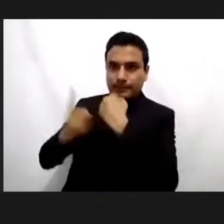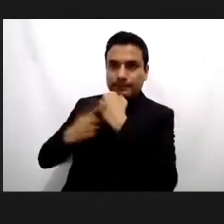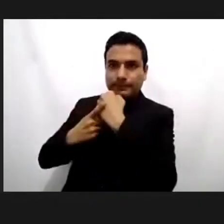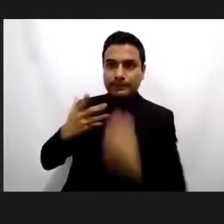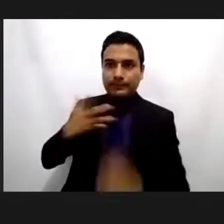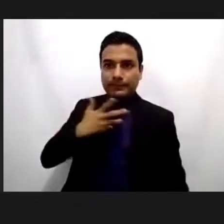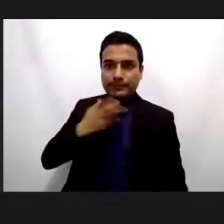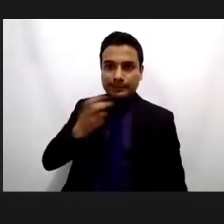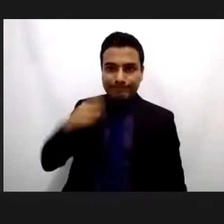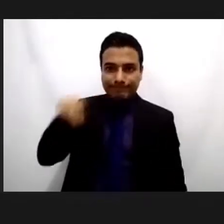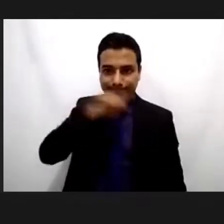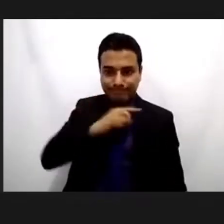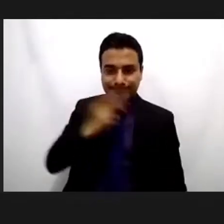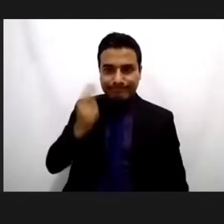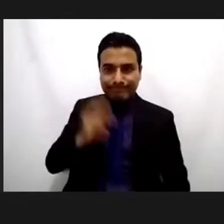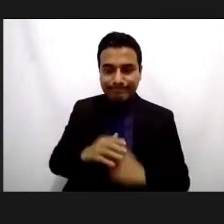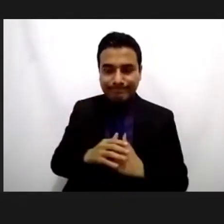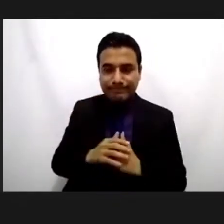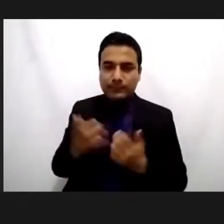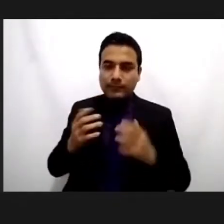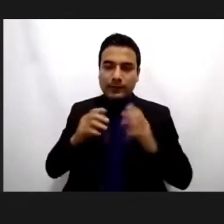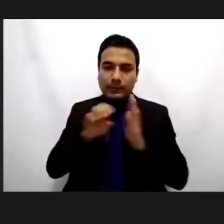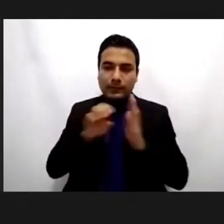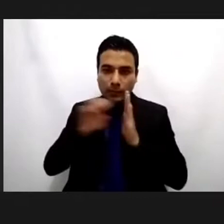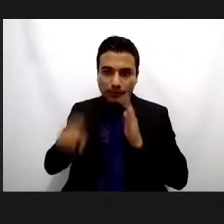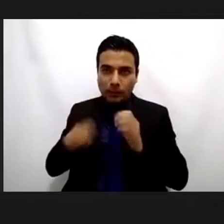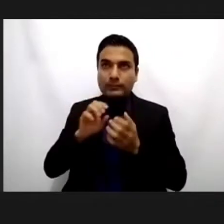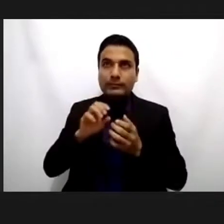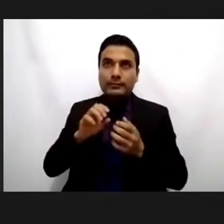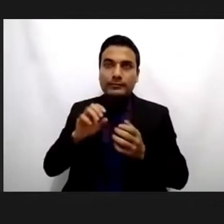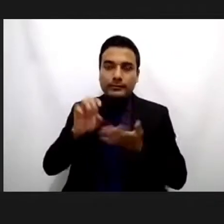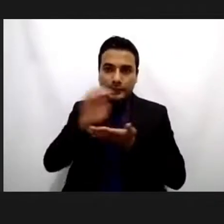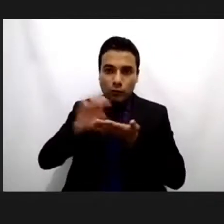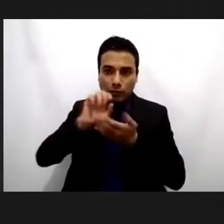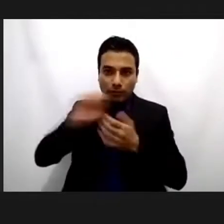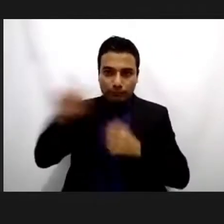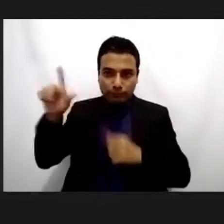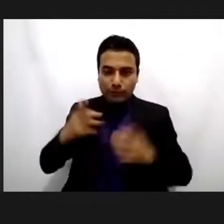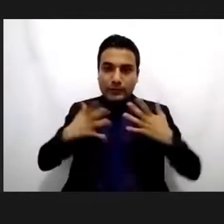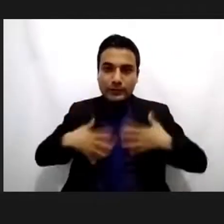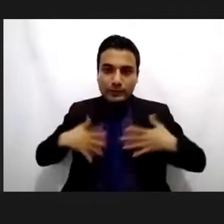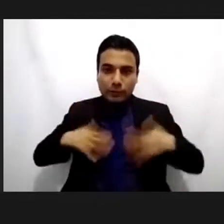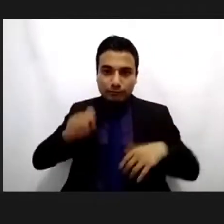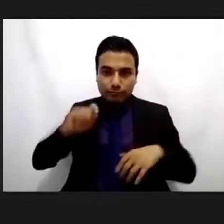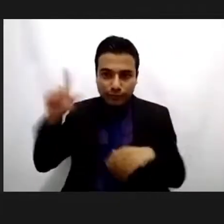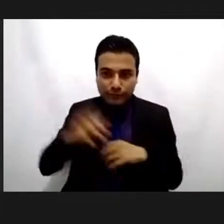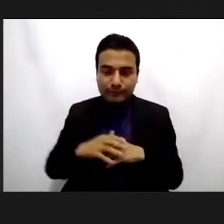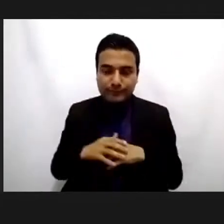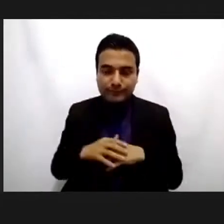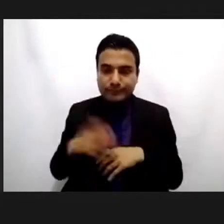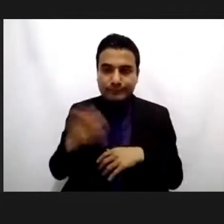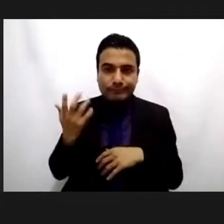Justamente me parece que para el creador escénico, para el escenógrafo, para el vestuarista, la capacidad